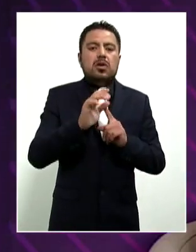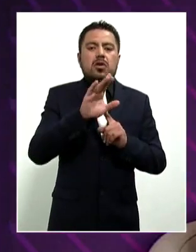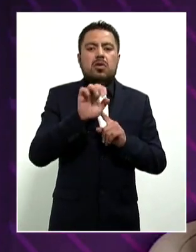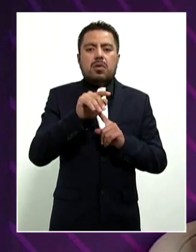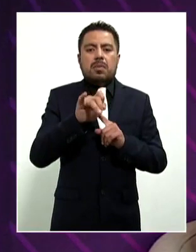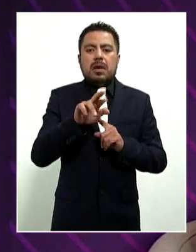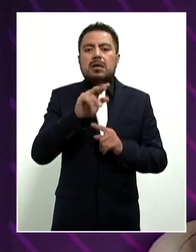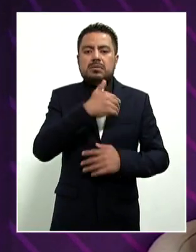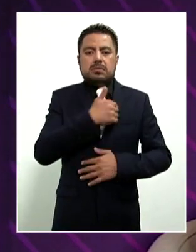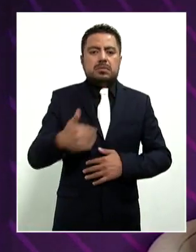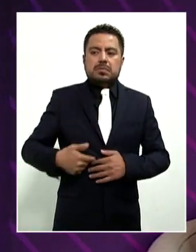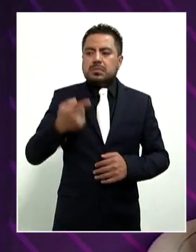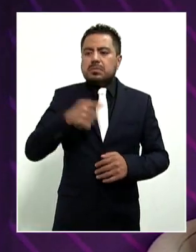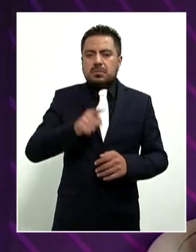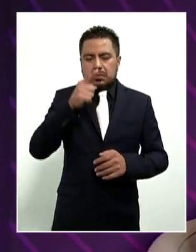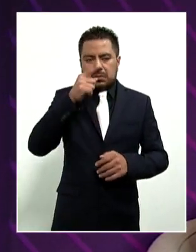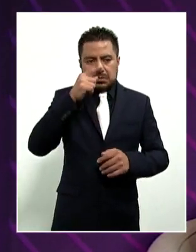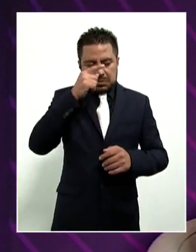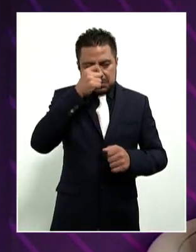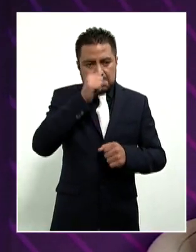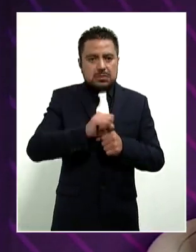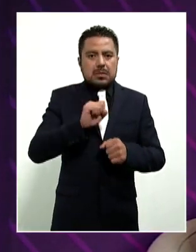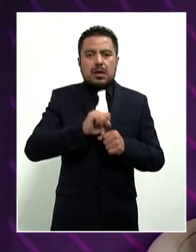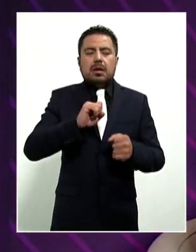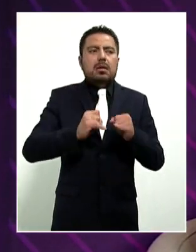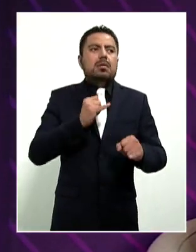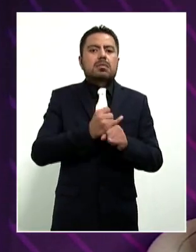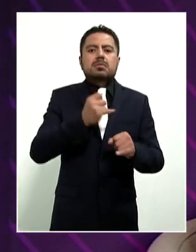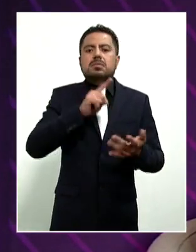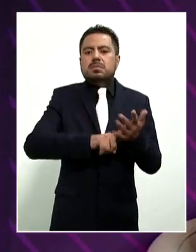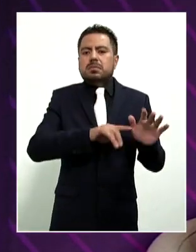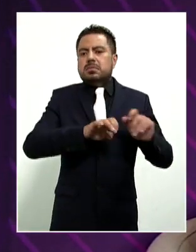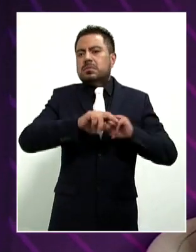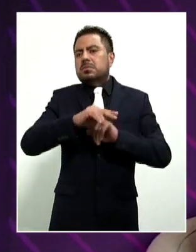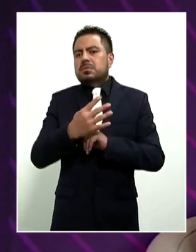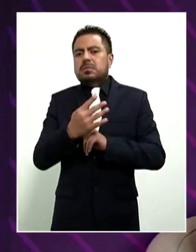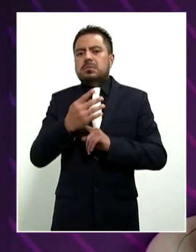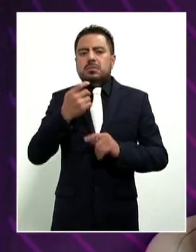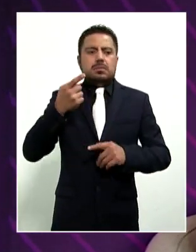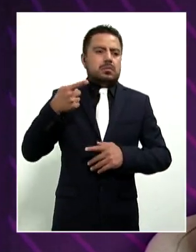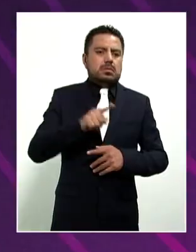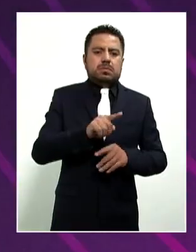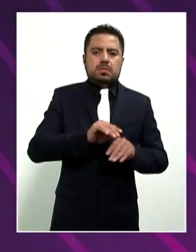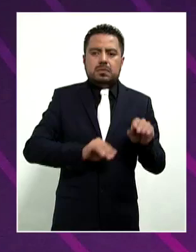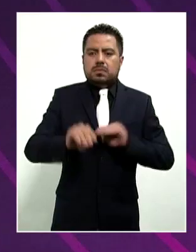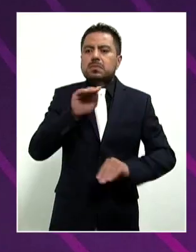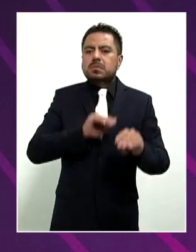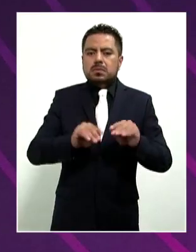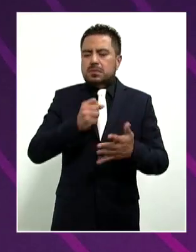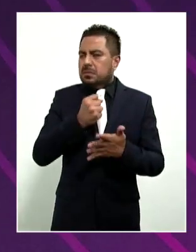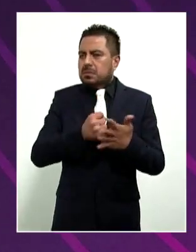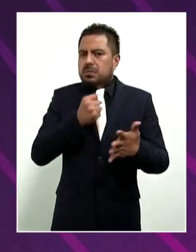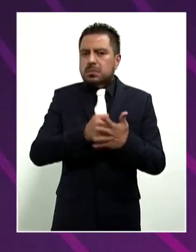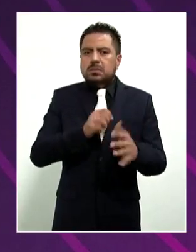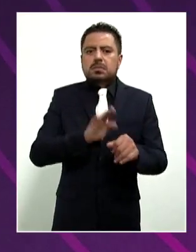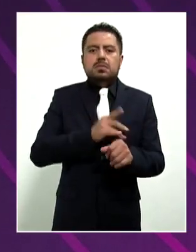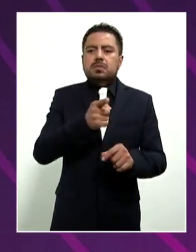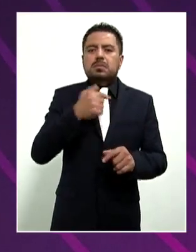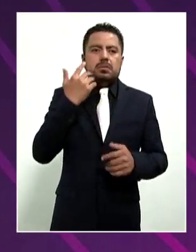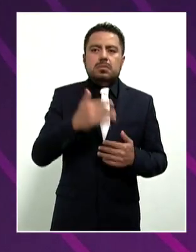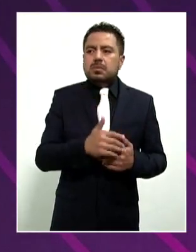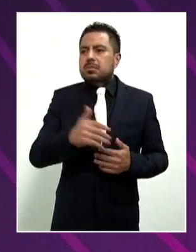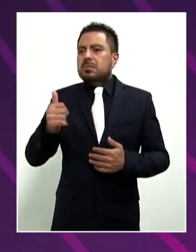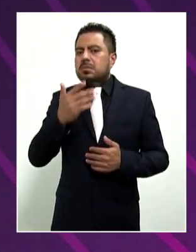decreto presidencial como una comisión intersecretarial, y en el 84, 85 son reubicados de manera forzada, hay que decir, porque ellos no se querían